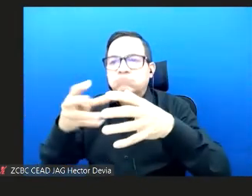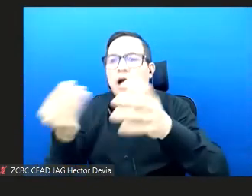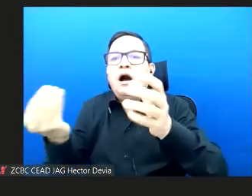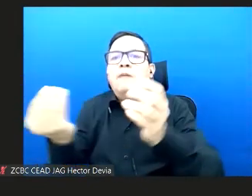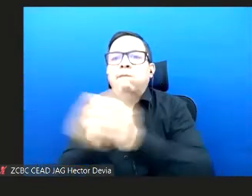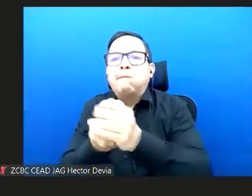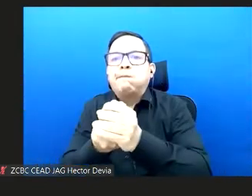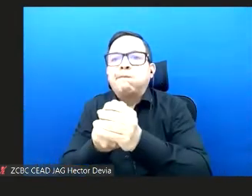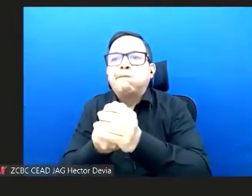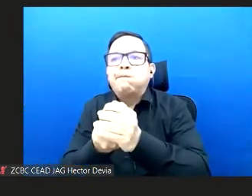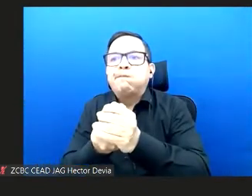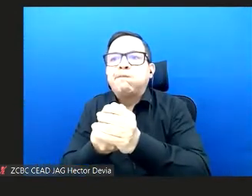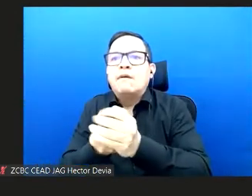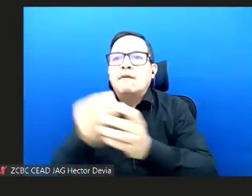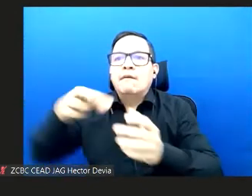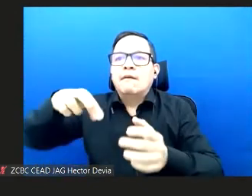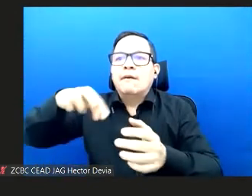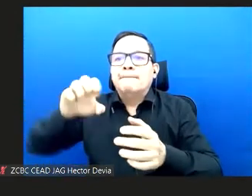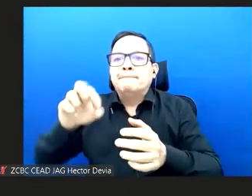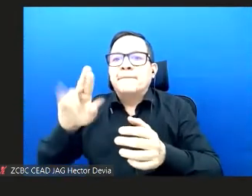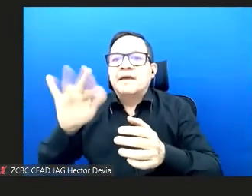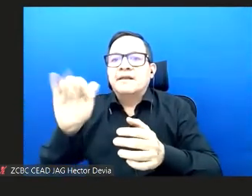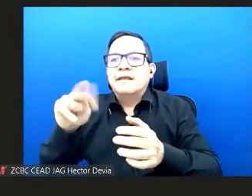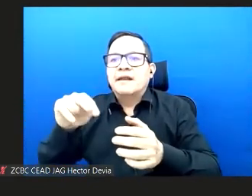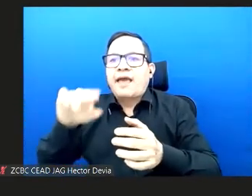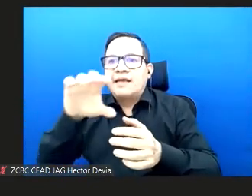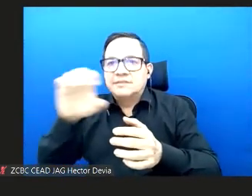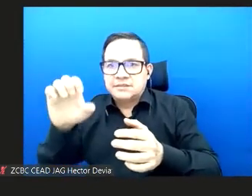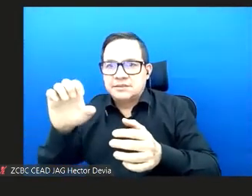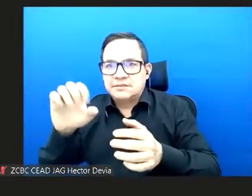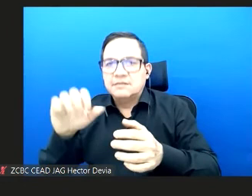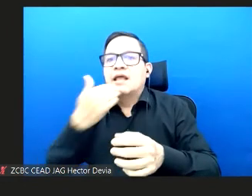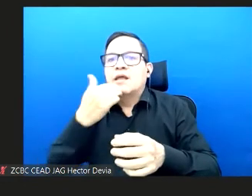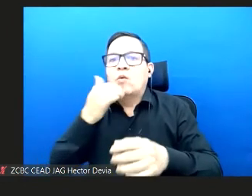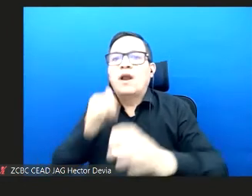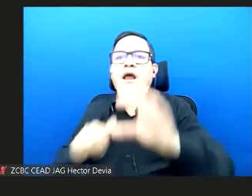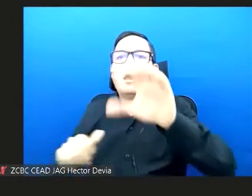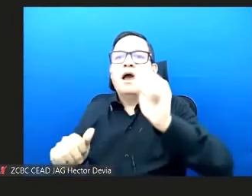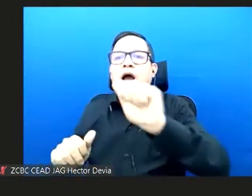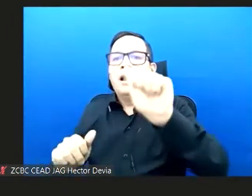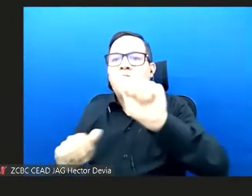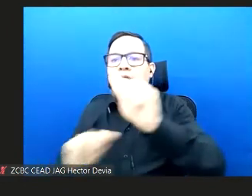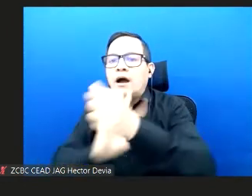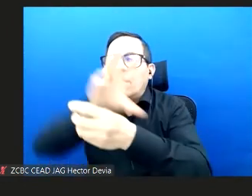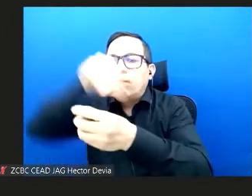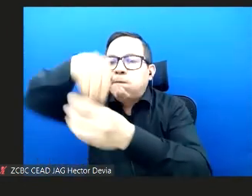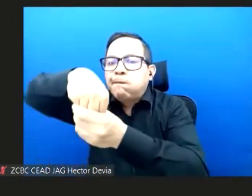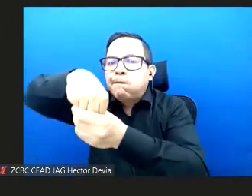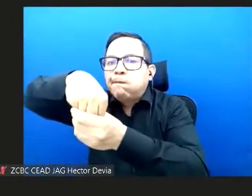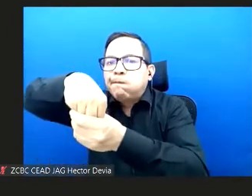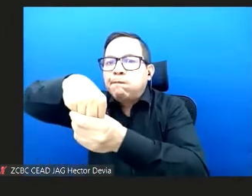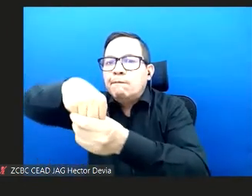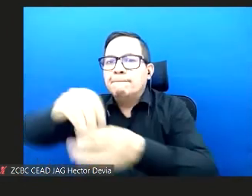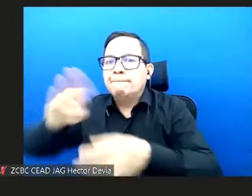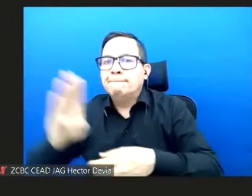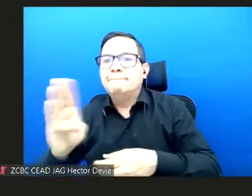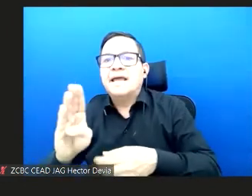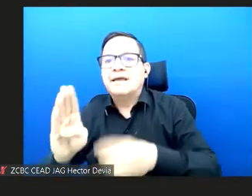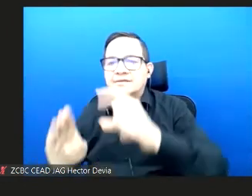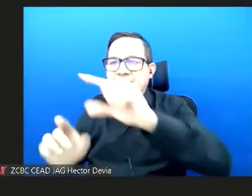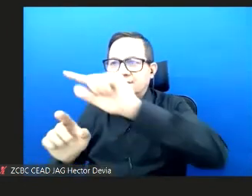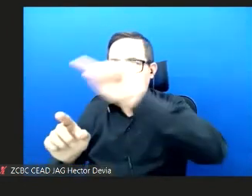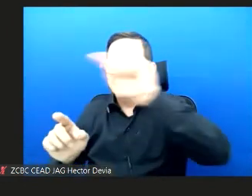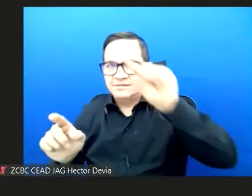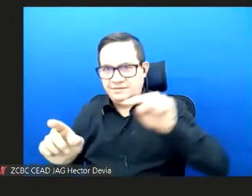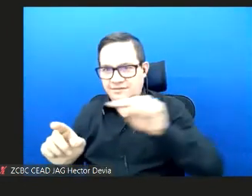al AB y se simboliza A contenido en B, A con esa pequeña C, ¿sí? Con esa C que estamos viendo